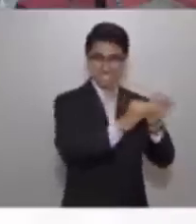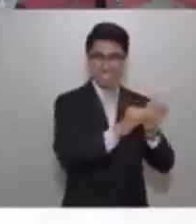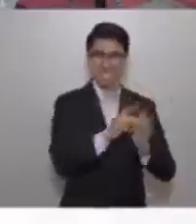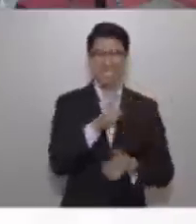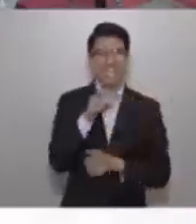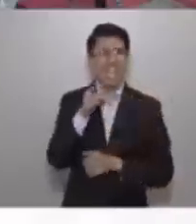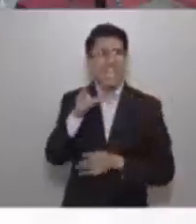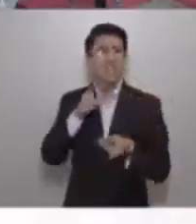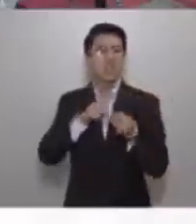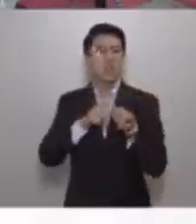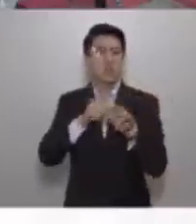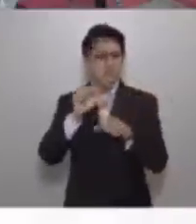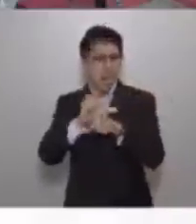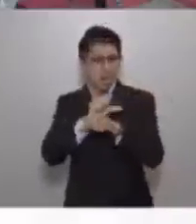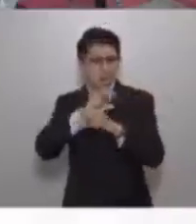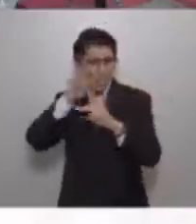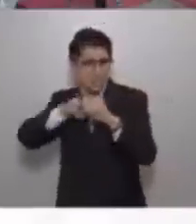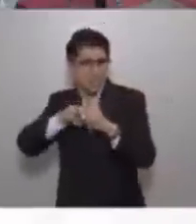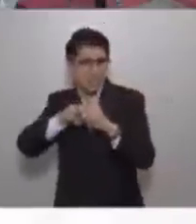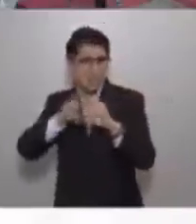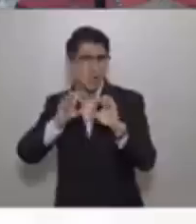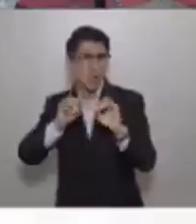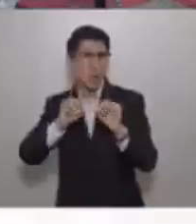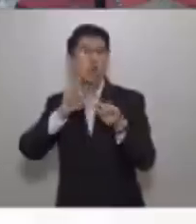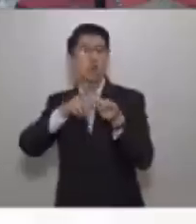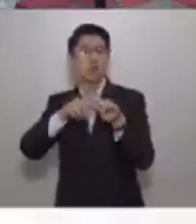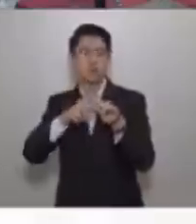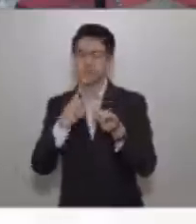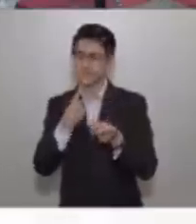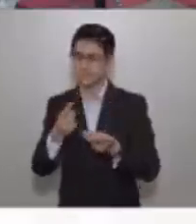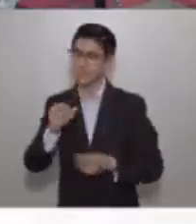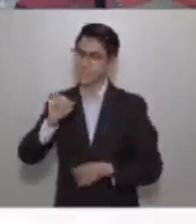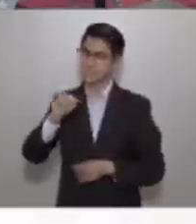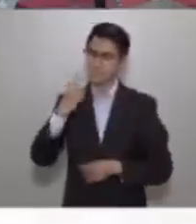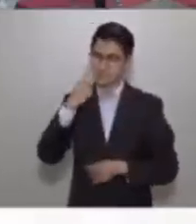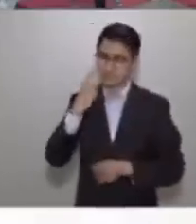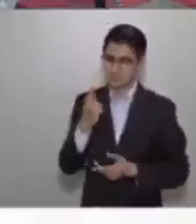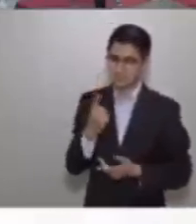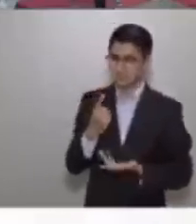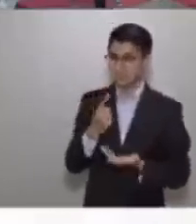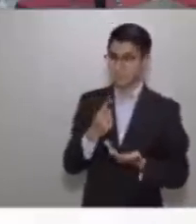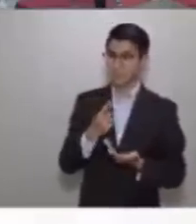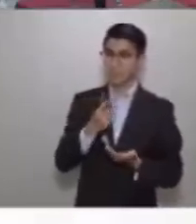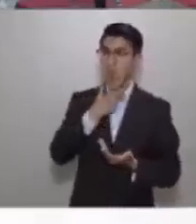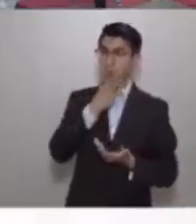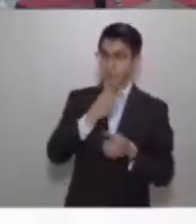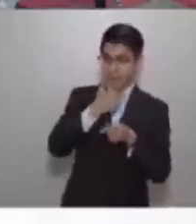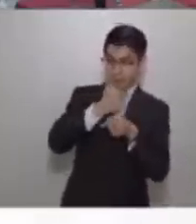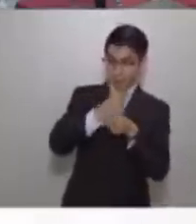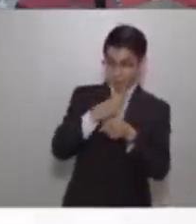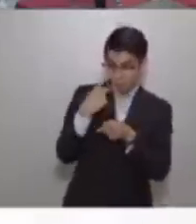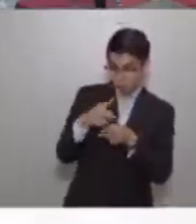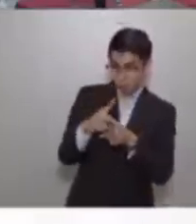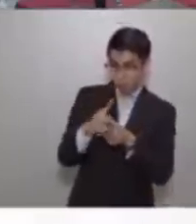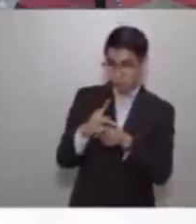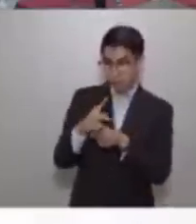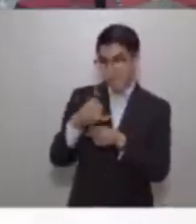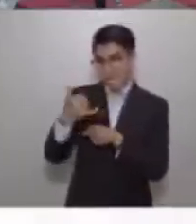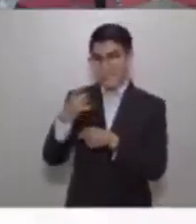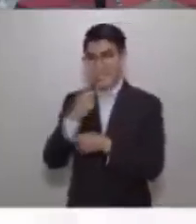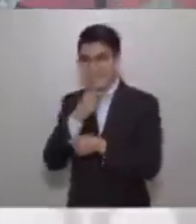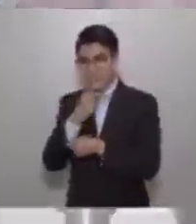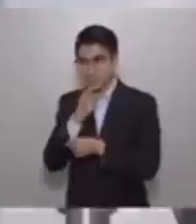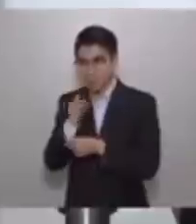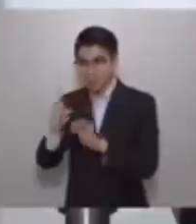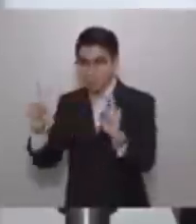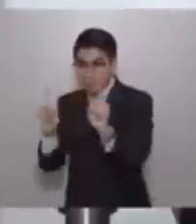menor puede o debe ser víctima, directa o indirecta, definitivamente. Y es posible que en el